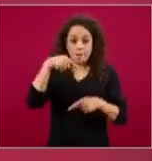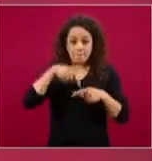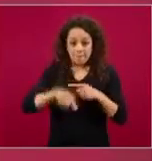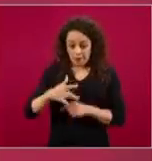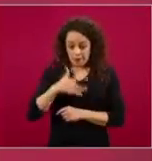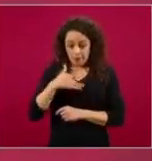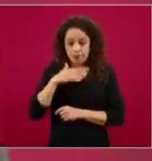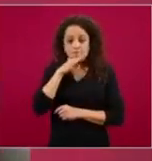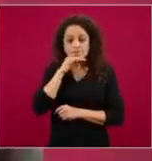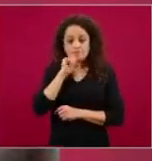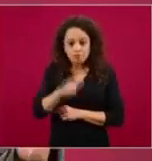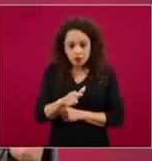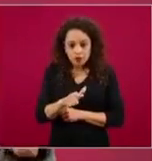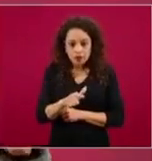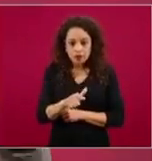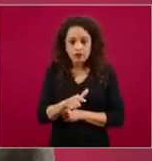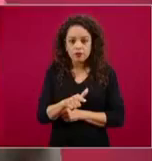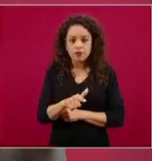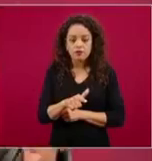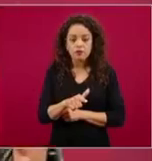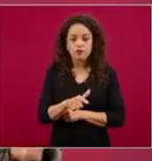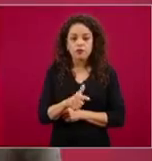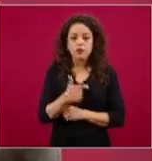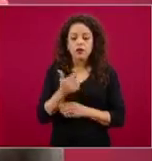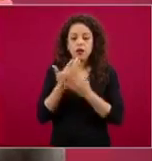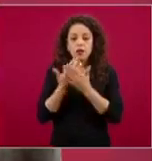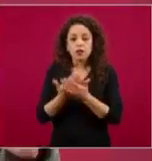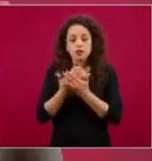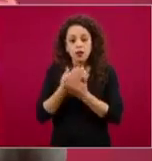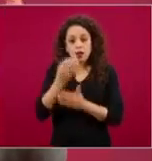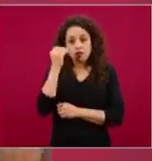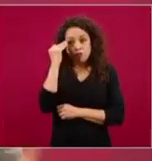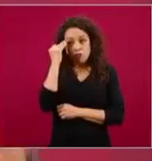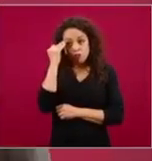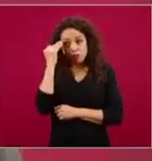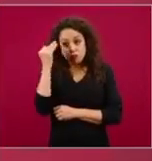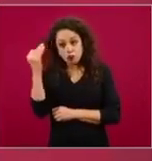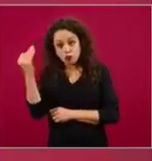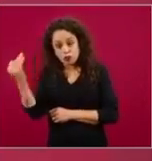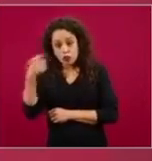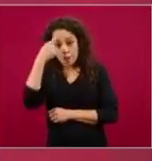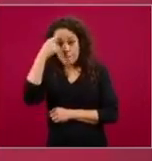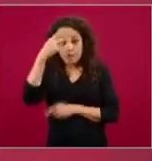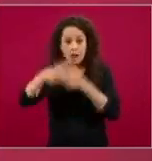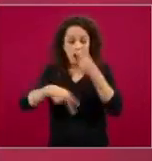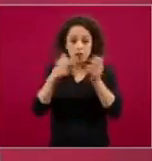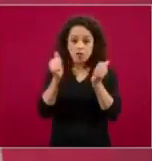síntomas hasta que sea evaluada o evaluado por una persona profesional de la salud,